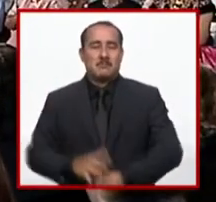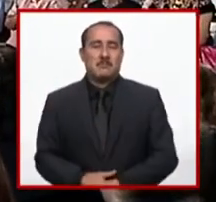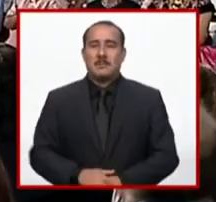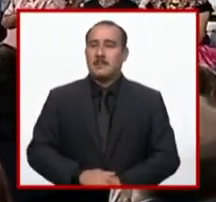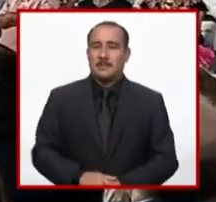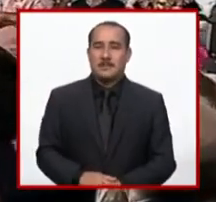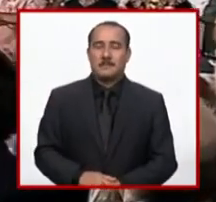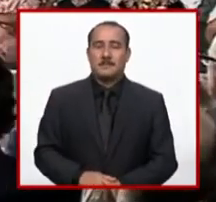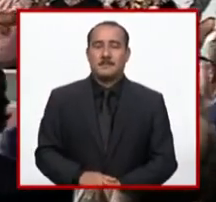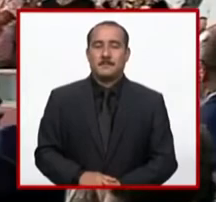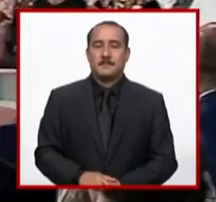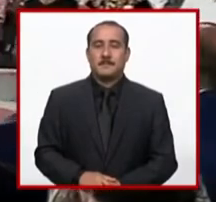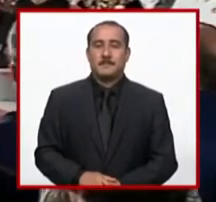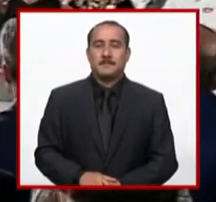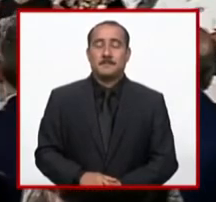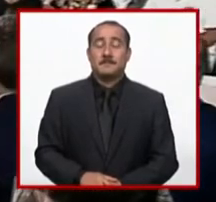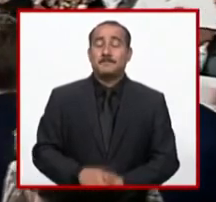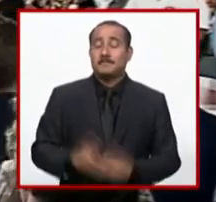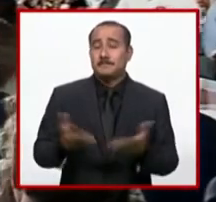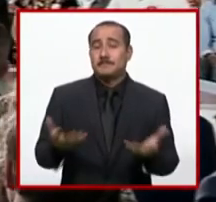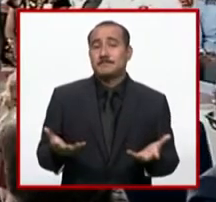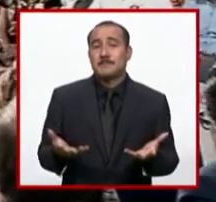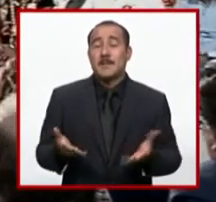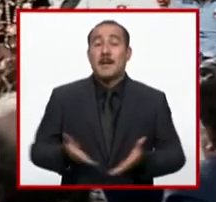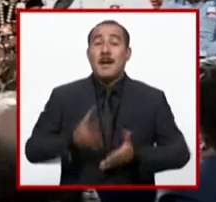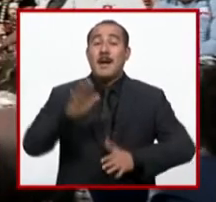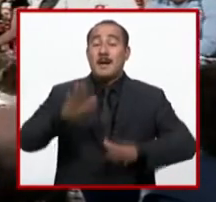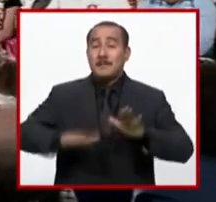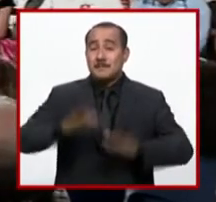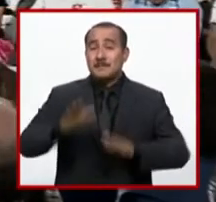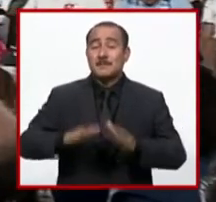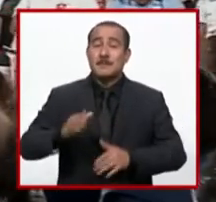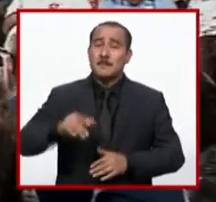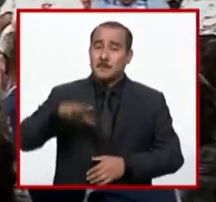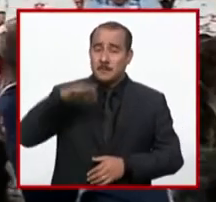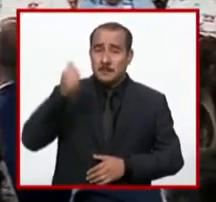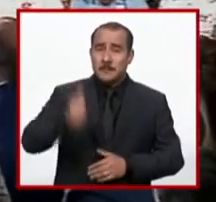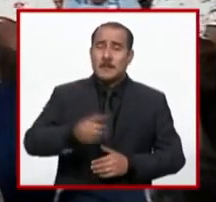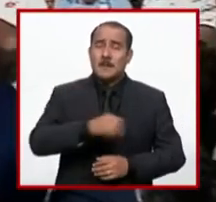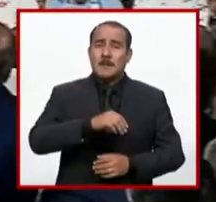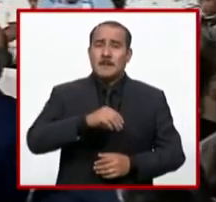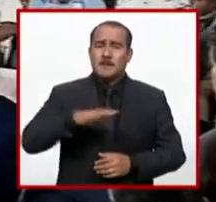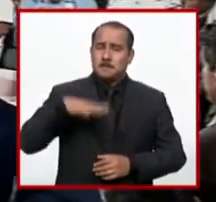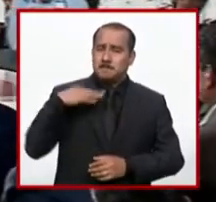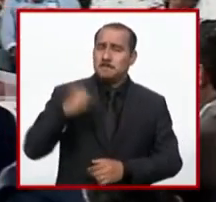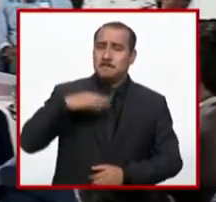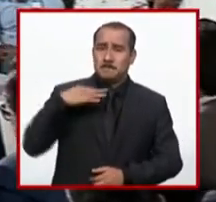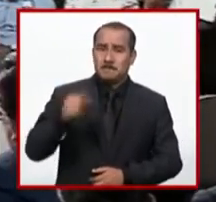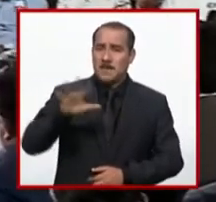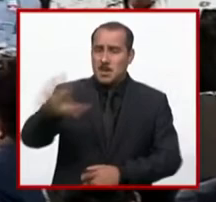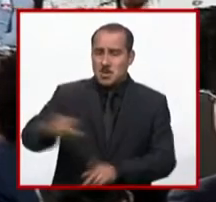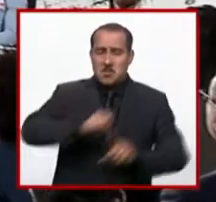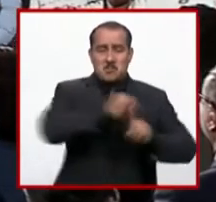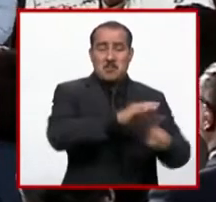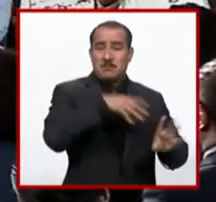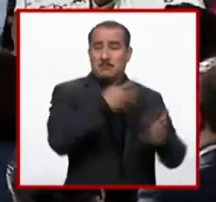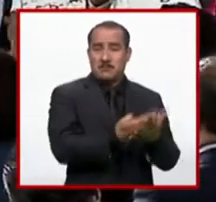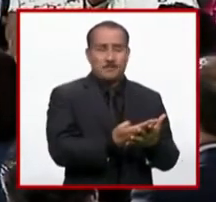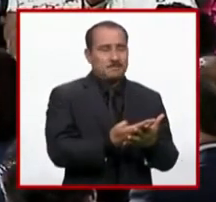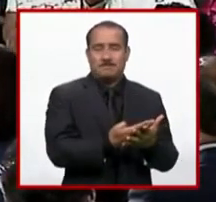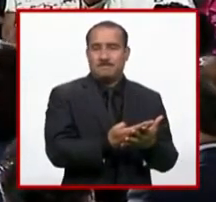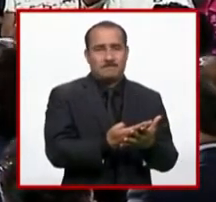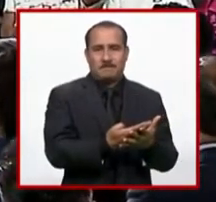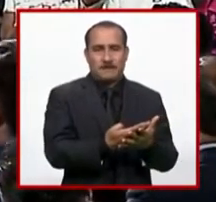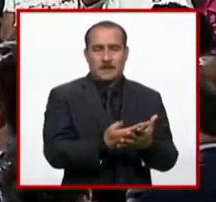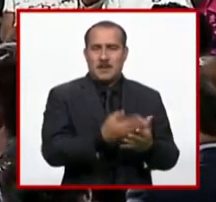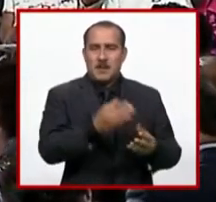autónoma independiente. Entonces, a veces hay que seguir todo el proceso, no basta detener al malo, hay que